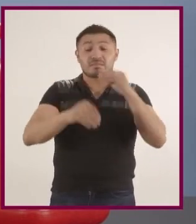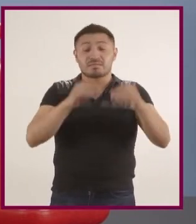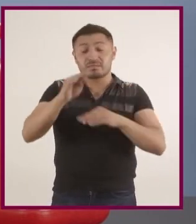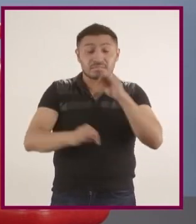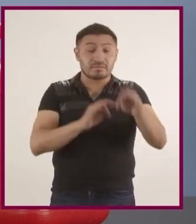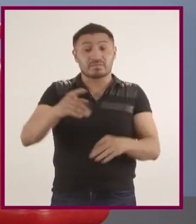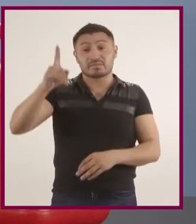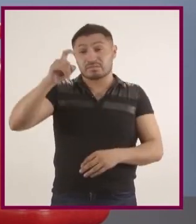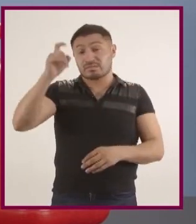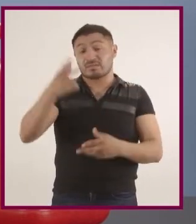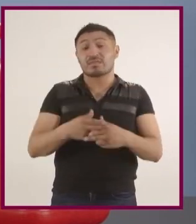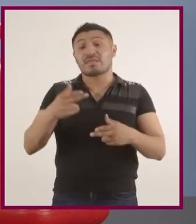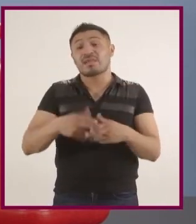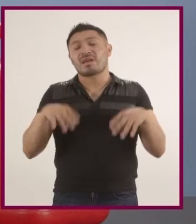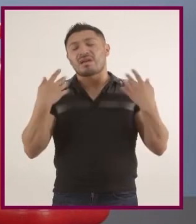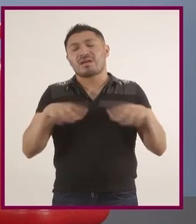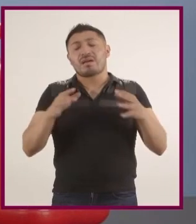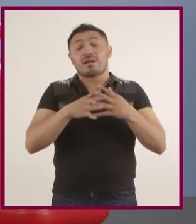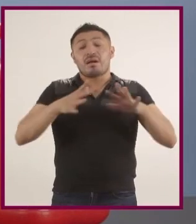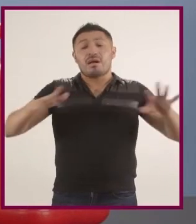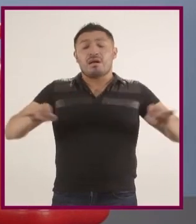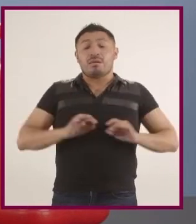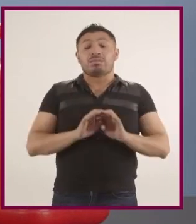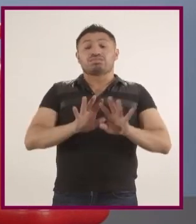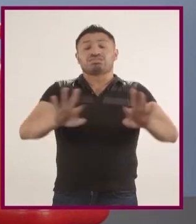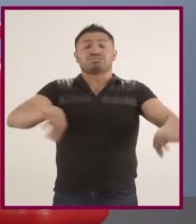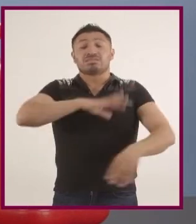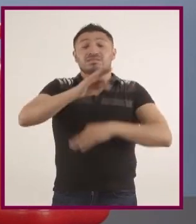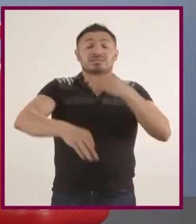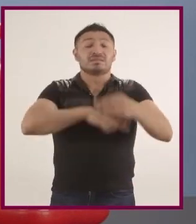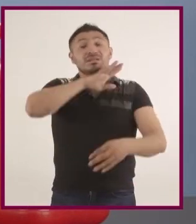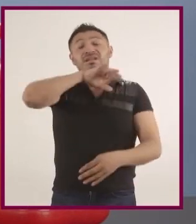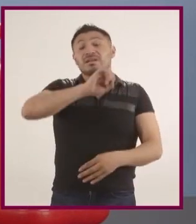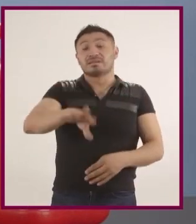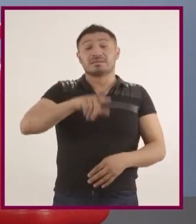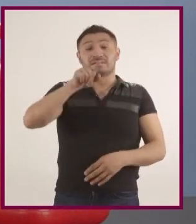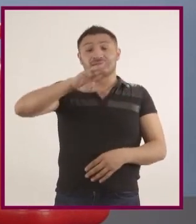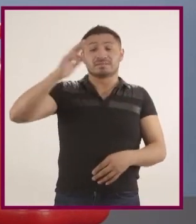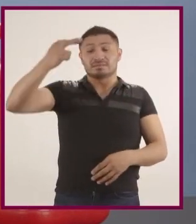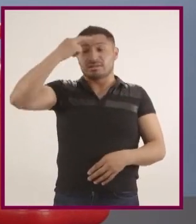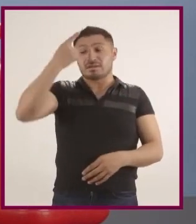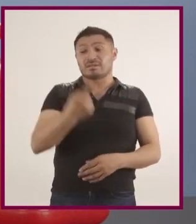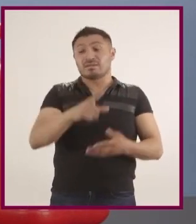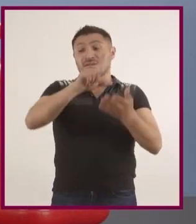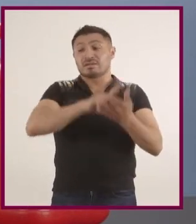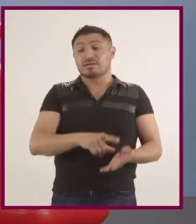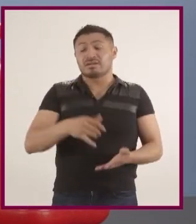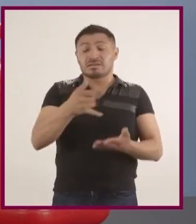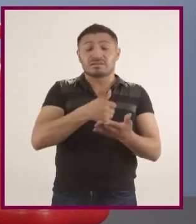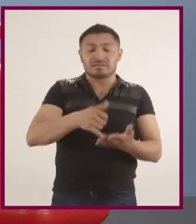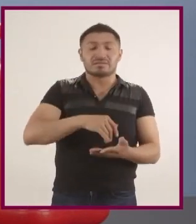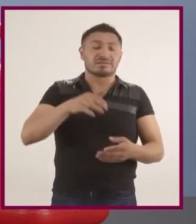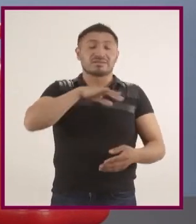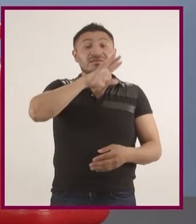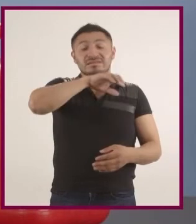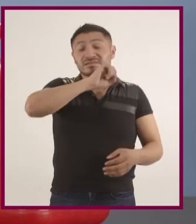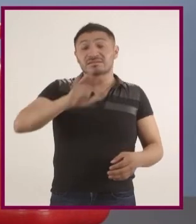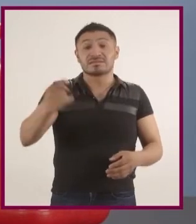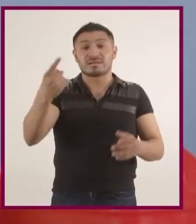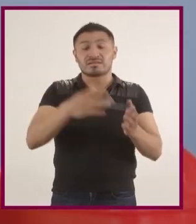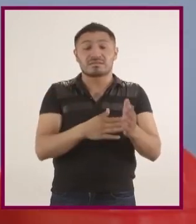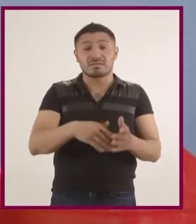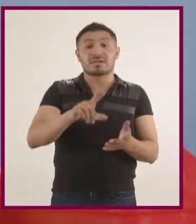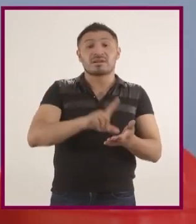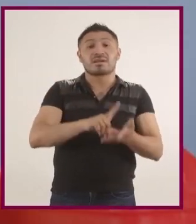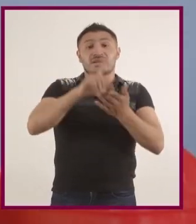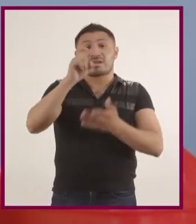de aguas hasta llegar al mar a contaminar todo recordemos que un litro de aceite contamina 1000 litros de agua